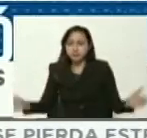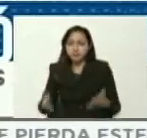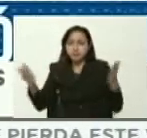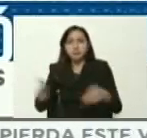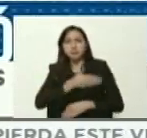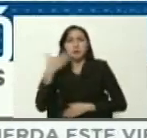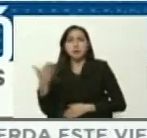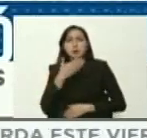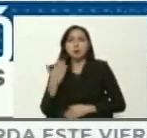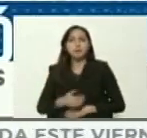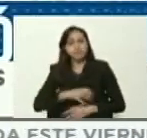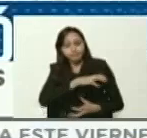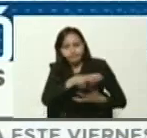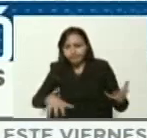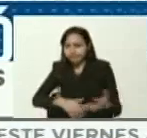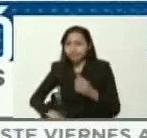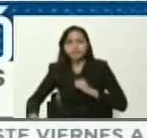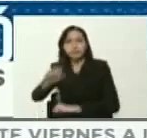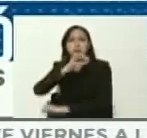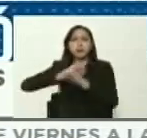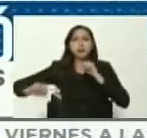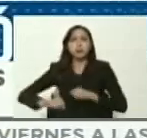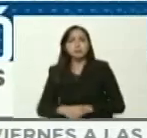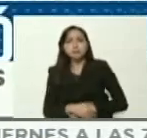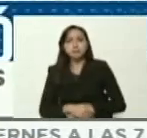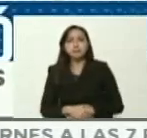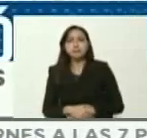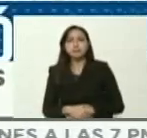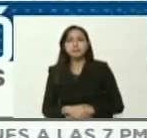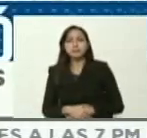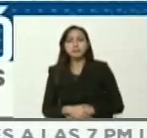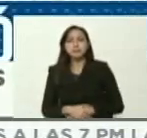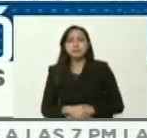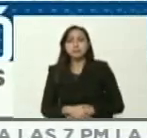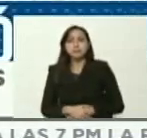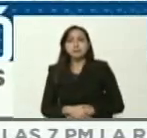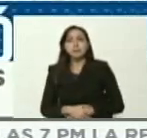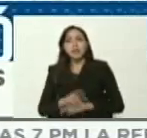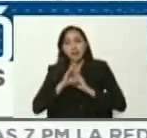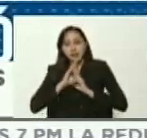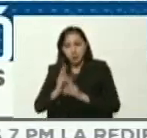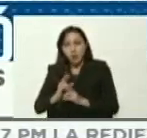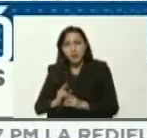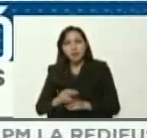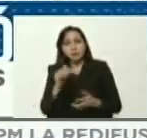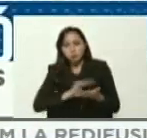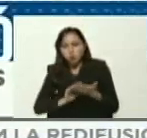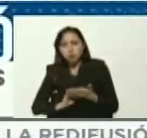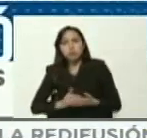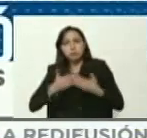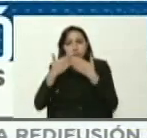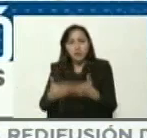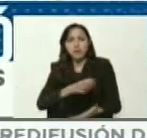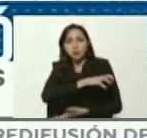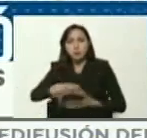Ante cada dificultad, ante cada problema, una respuesta, una solución.